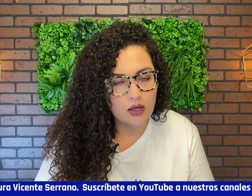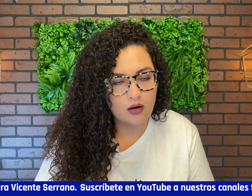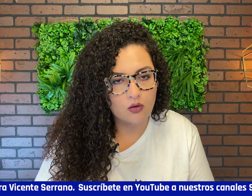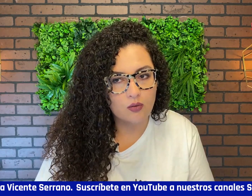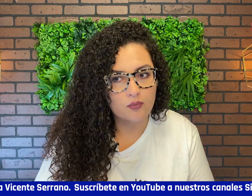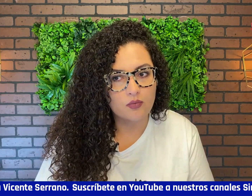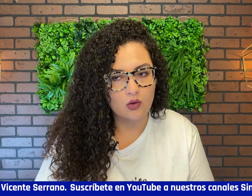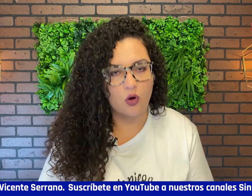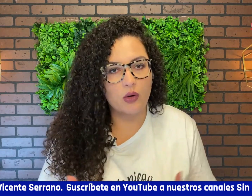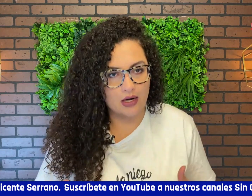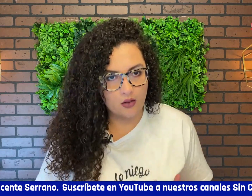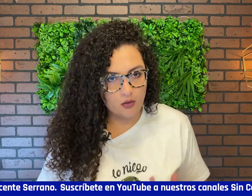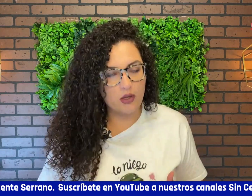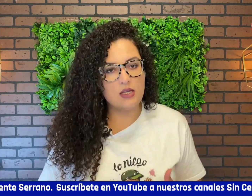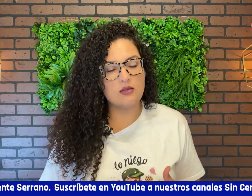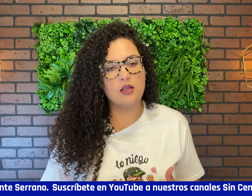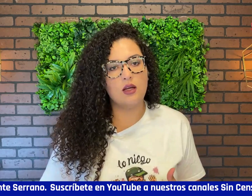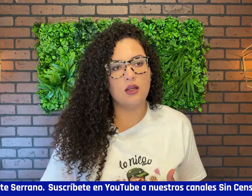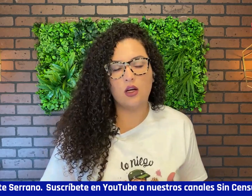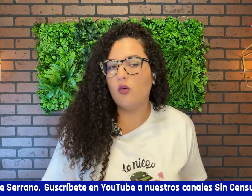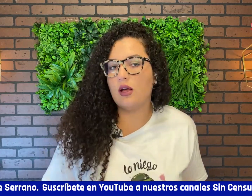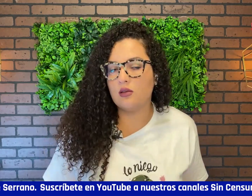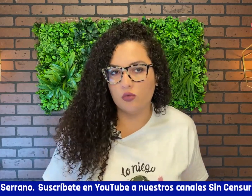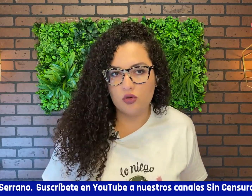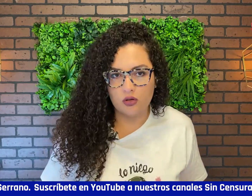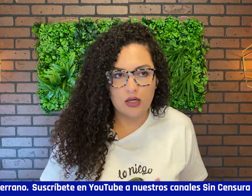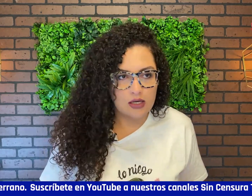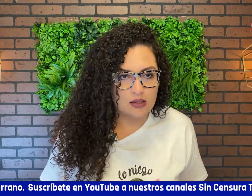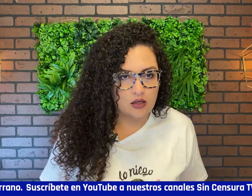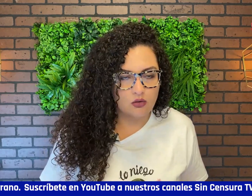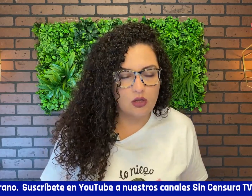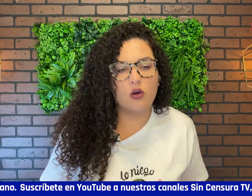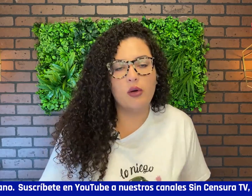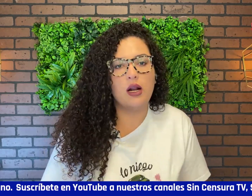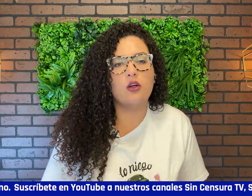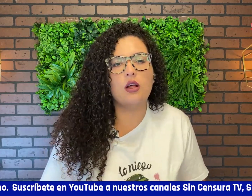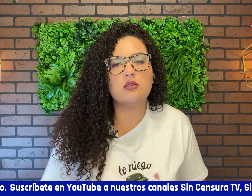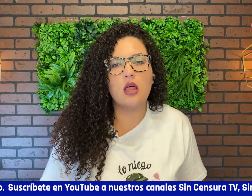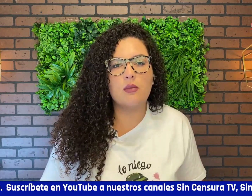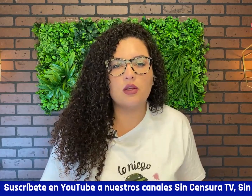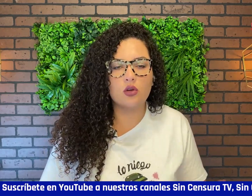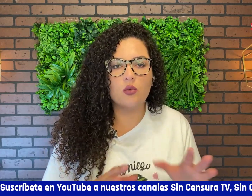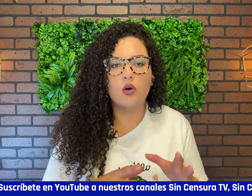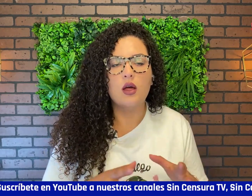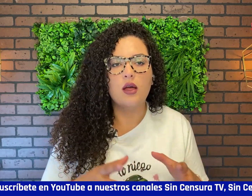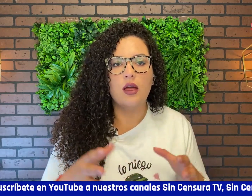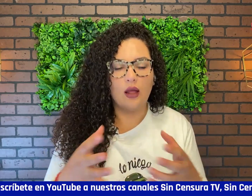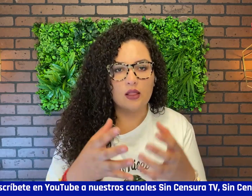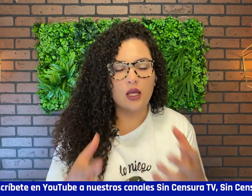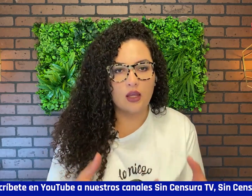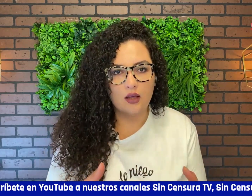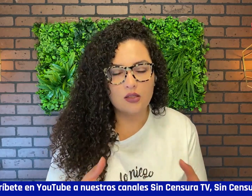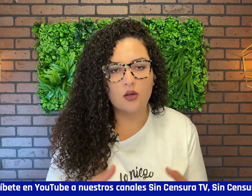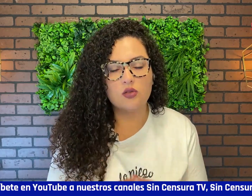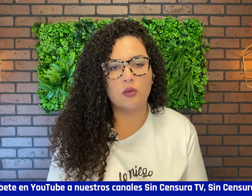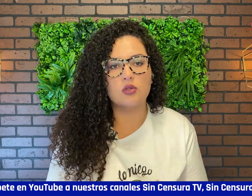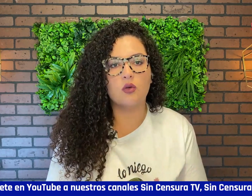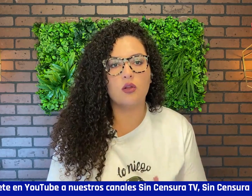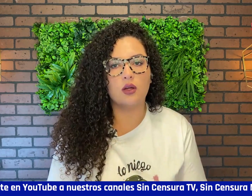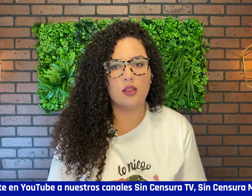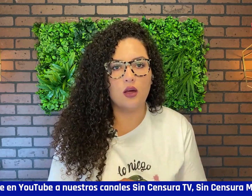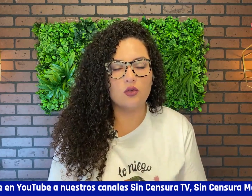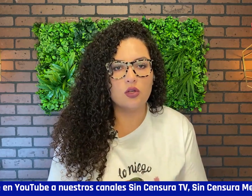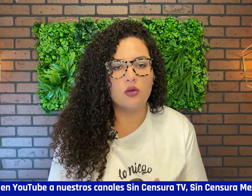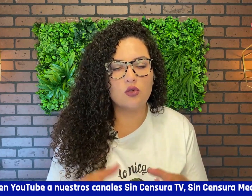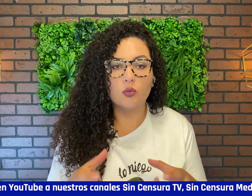un gobernador panista que no hace mucho, la neta, ¿no? El gobernador es nada más como el títere. Todos estamos de